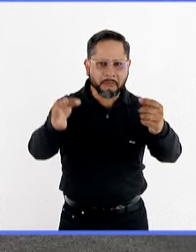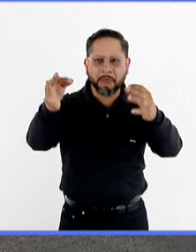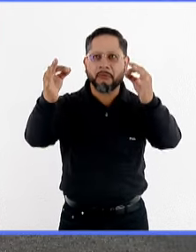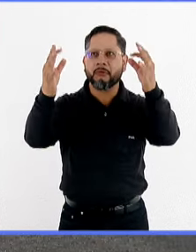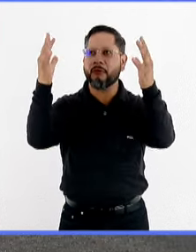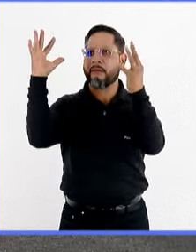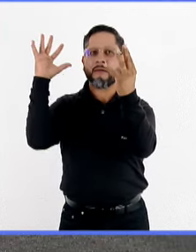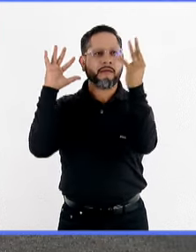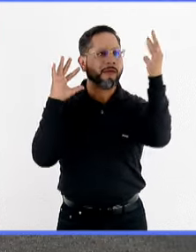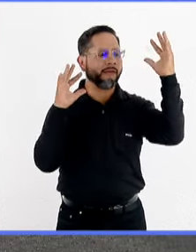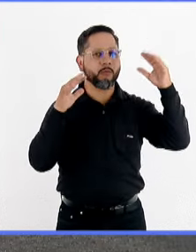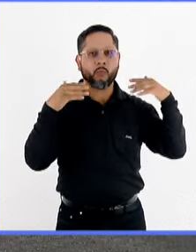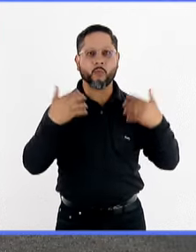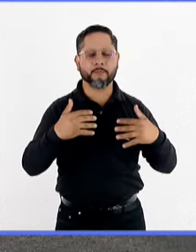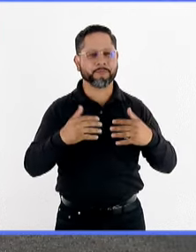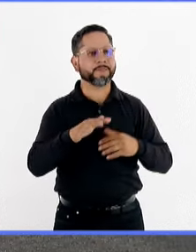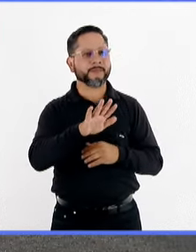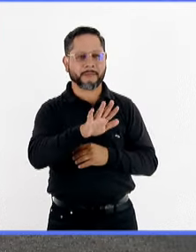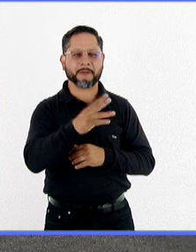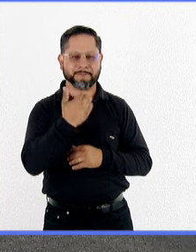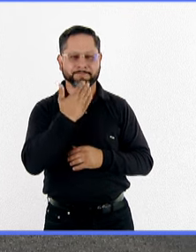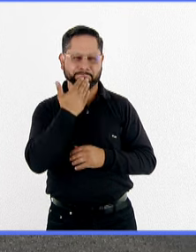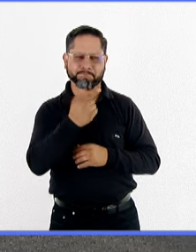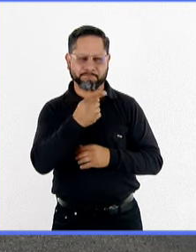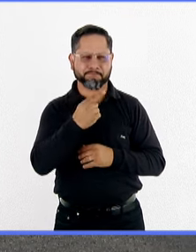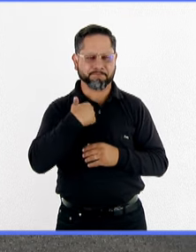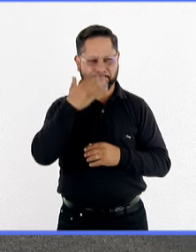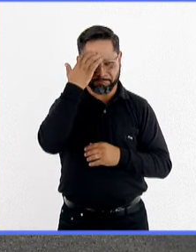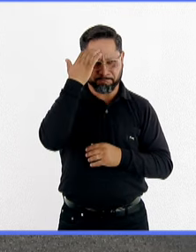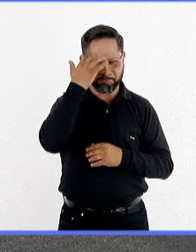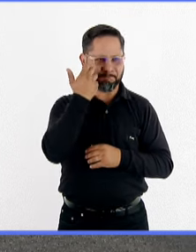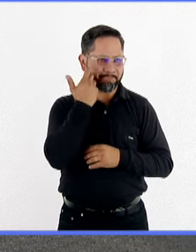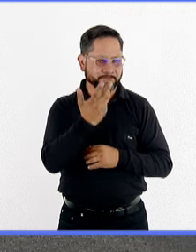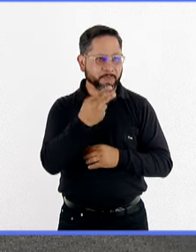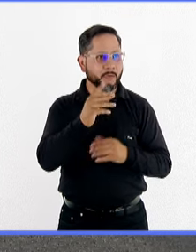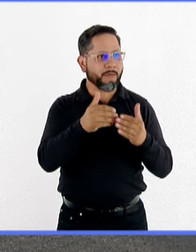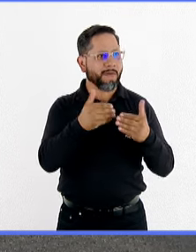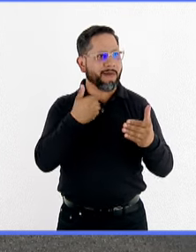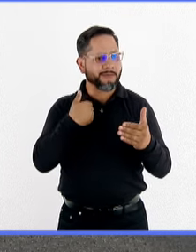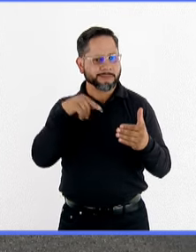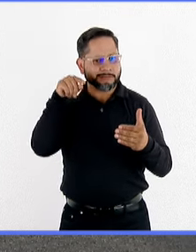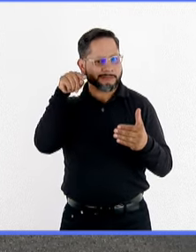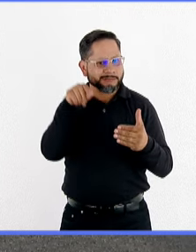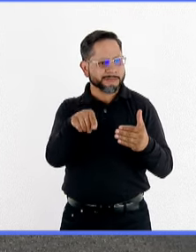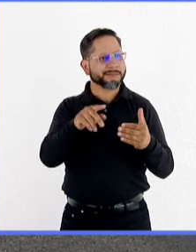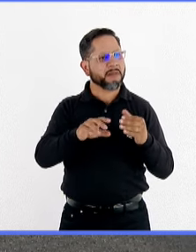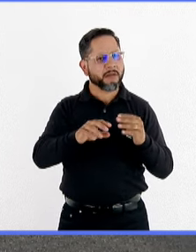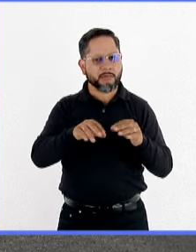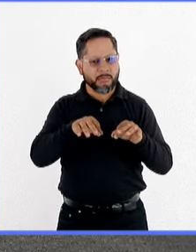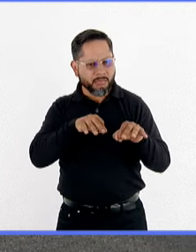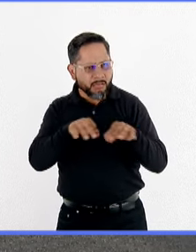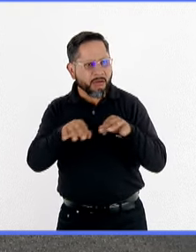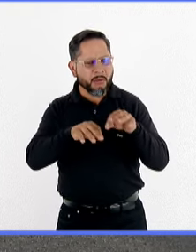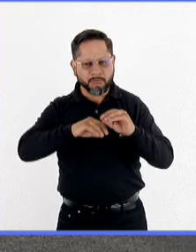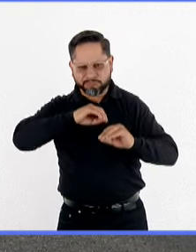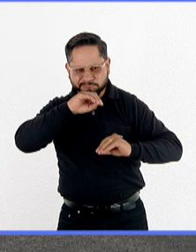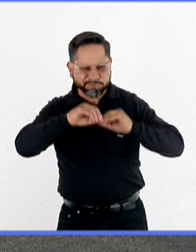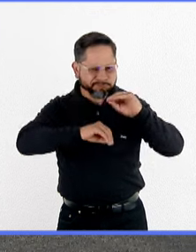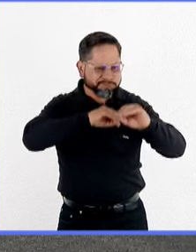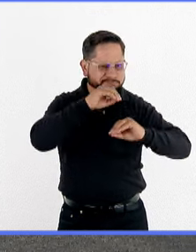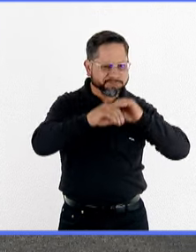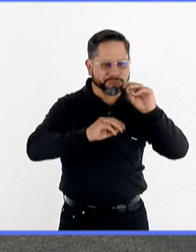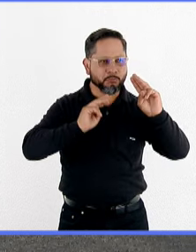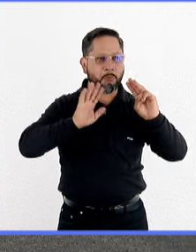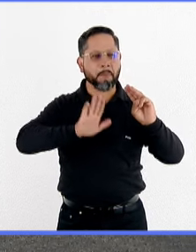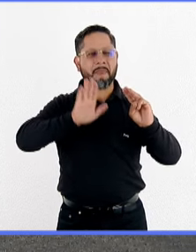cómo podemos visitarlo, pero antes, doctor, me gustaría que nos hablara justamente de estos trabajos. Es un museo, es además un espacio de contemplación,